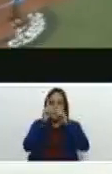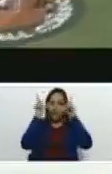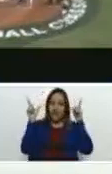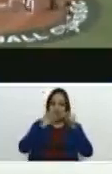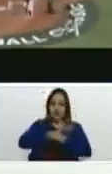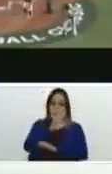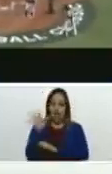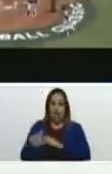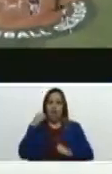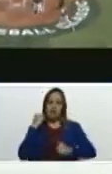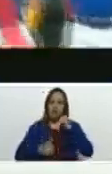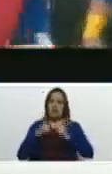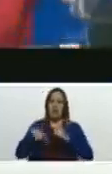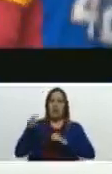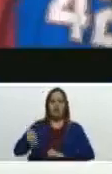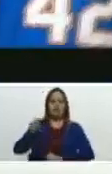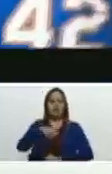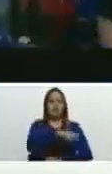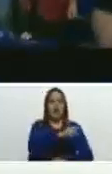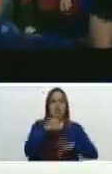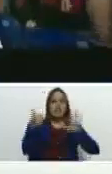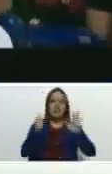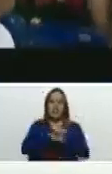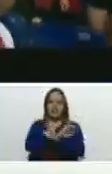a trotar a las 6 de la mañana.